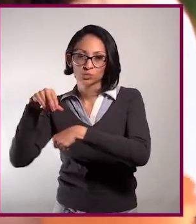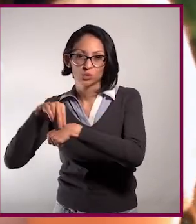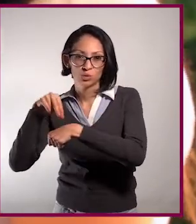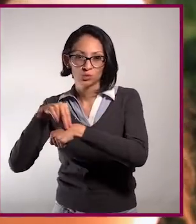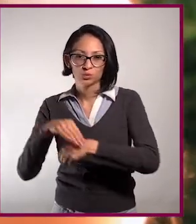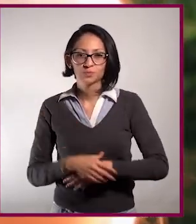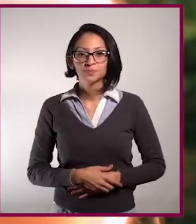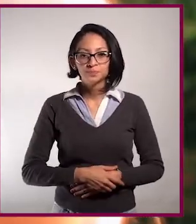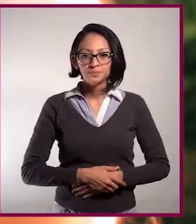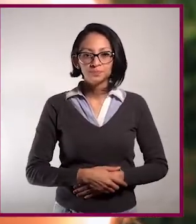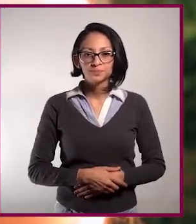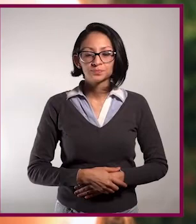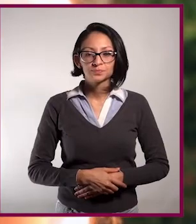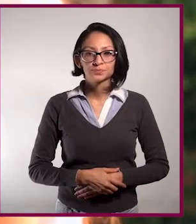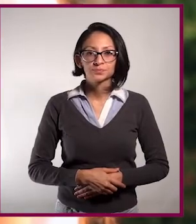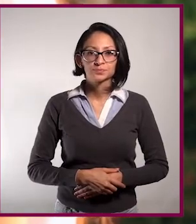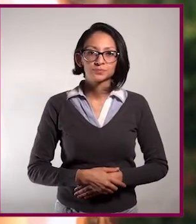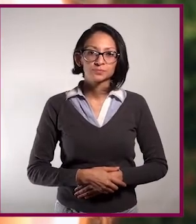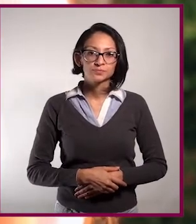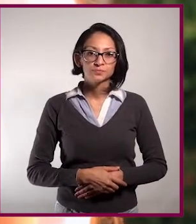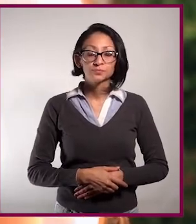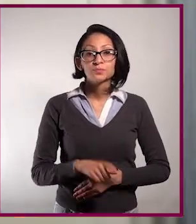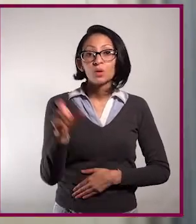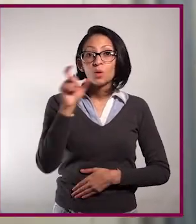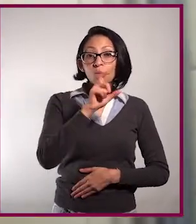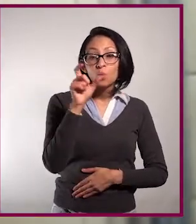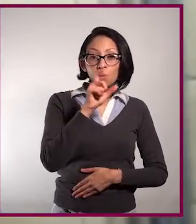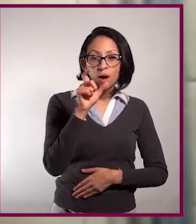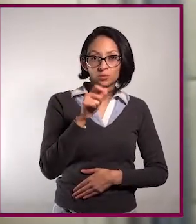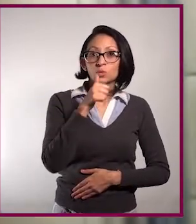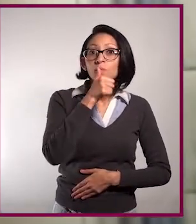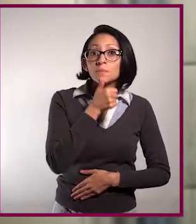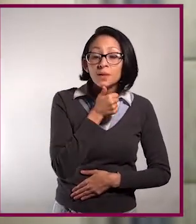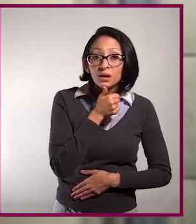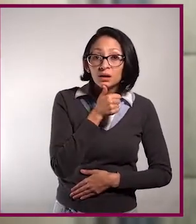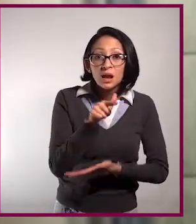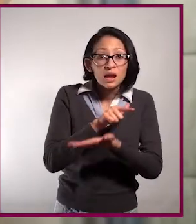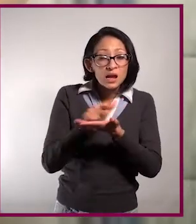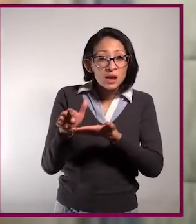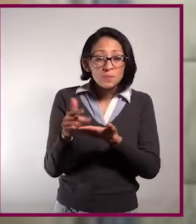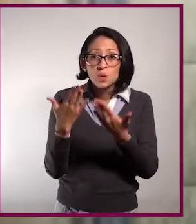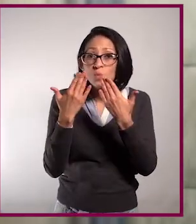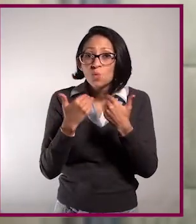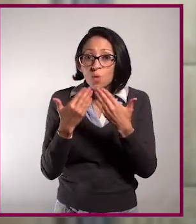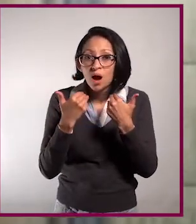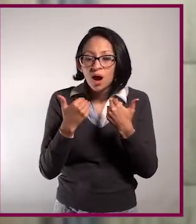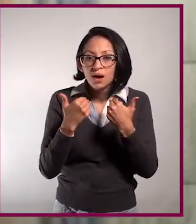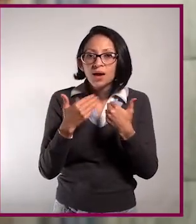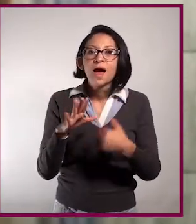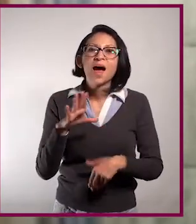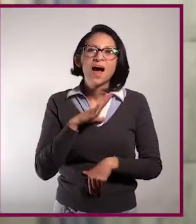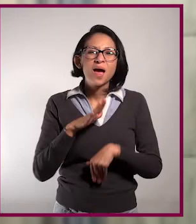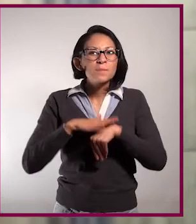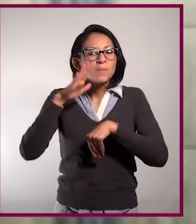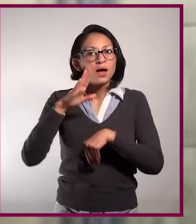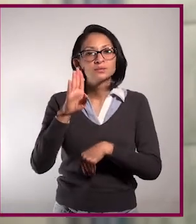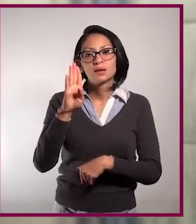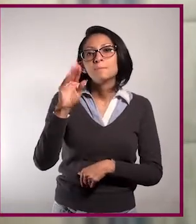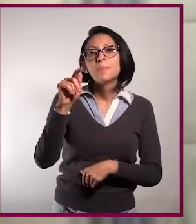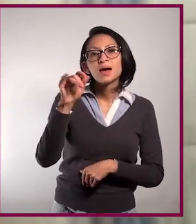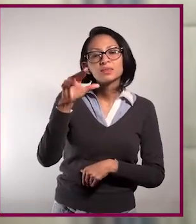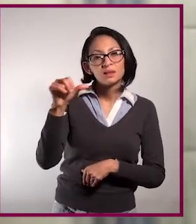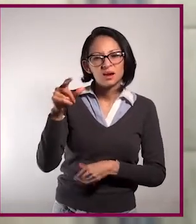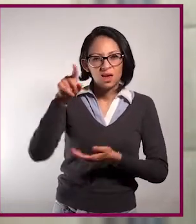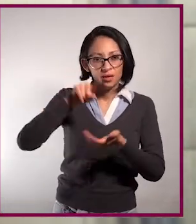las infecciones vaginales. Cuando el área genital no se mantiene limpia, aumenta la cantidad de